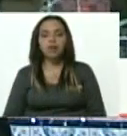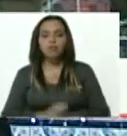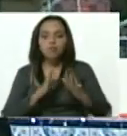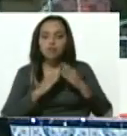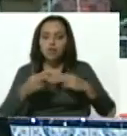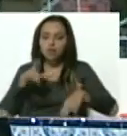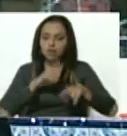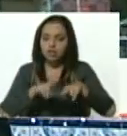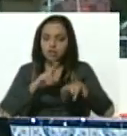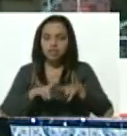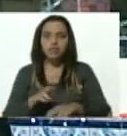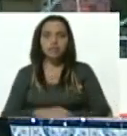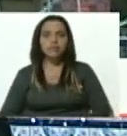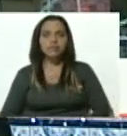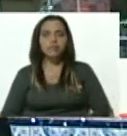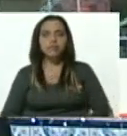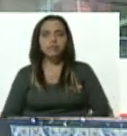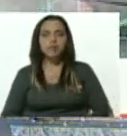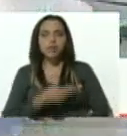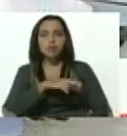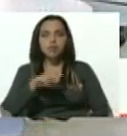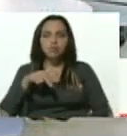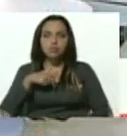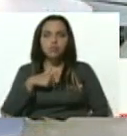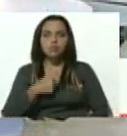niñas. Es que nosotros